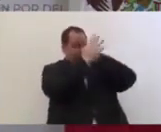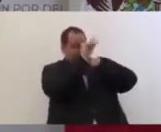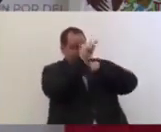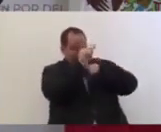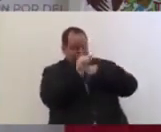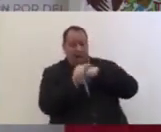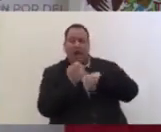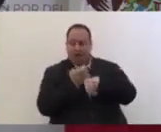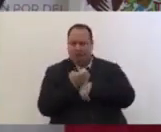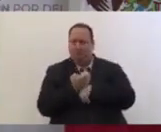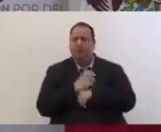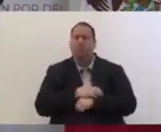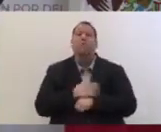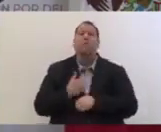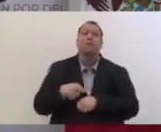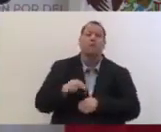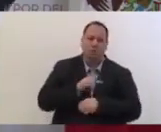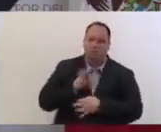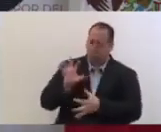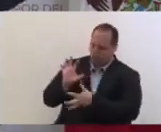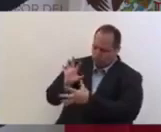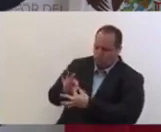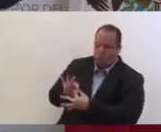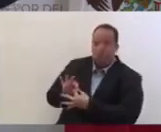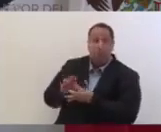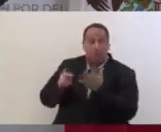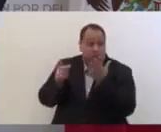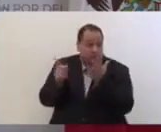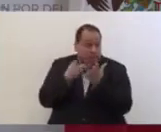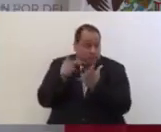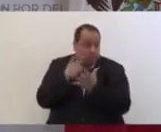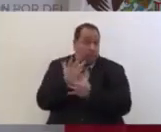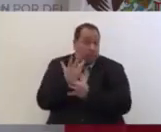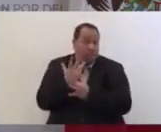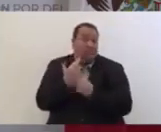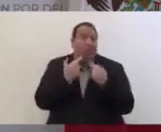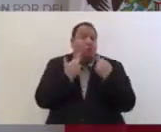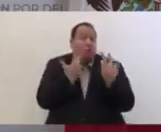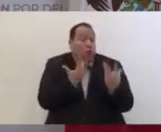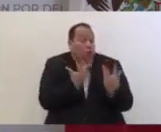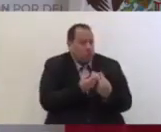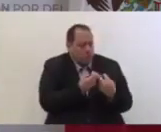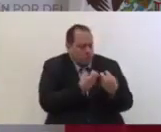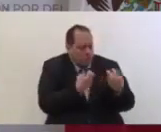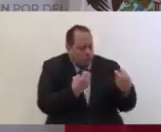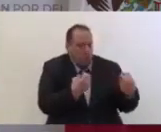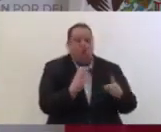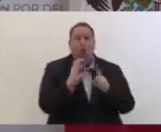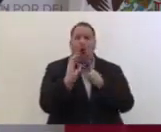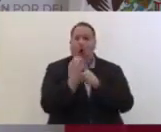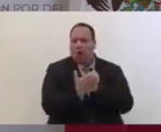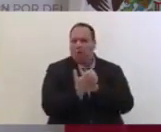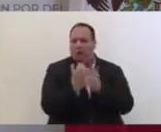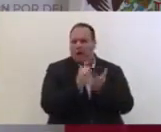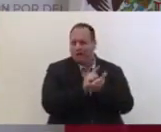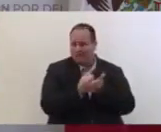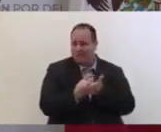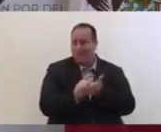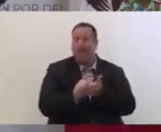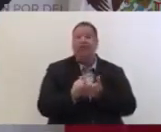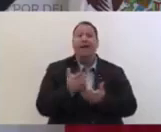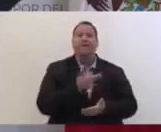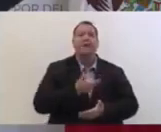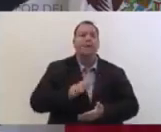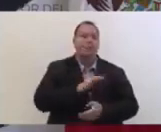estado. Formamos parte, insisto. Se tiene que reunir siempre el Comité de Playa Limpia, que es encabezado por el